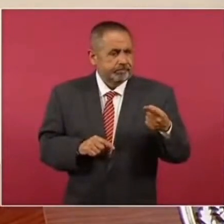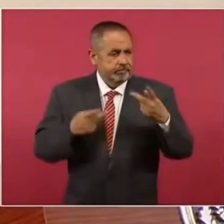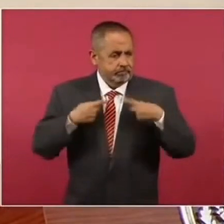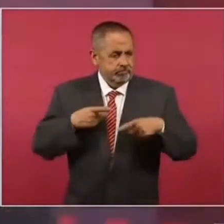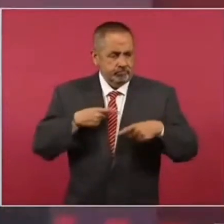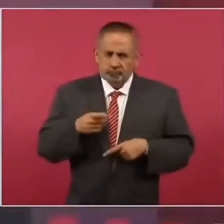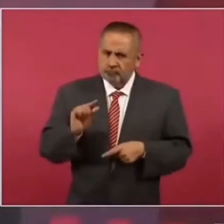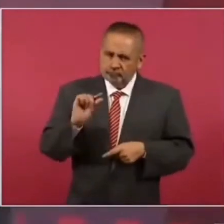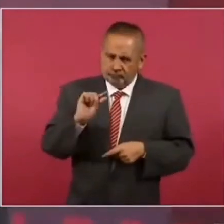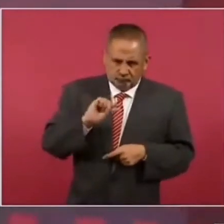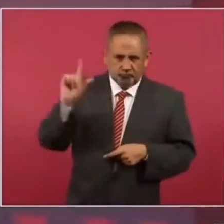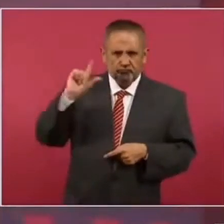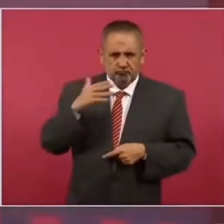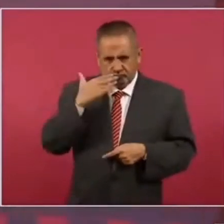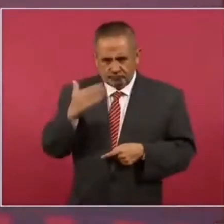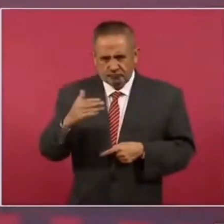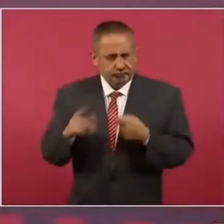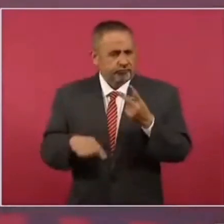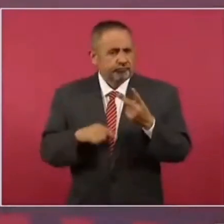profesionales,